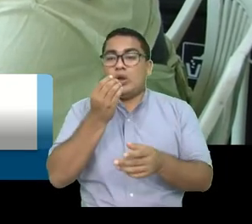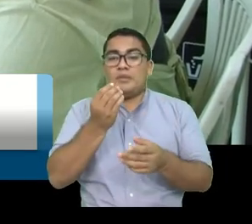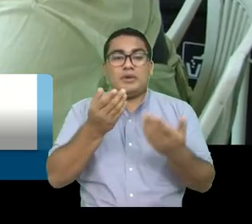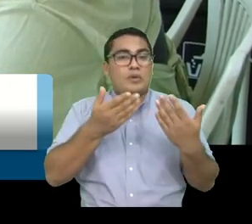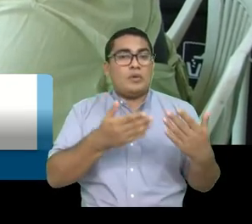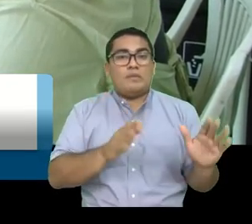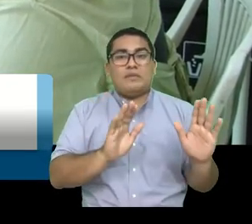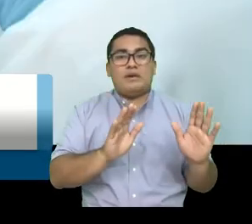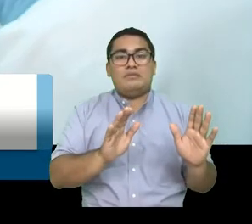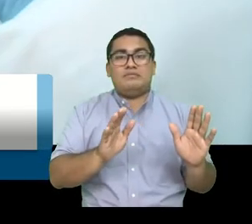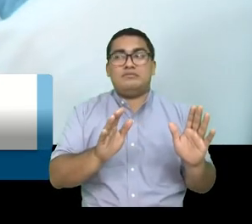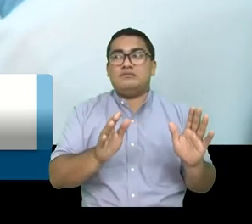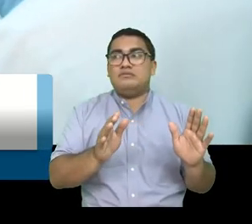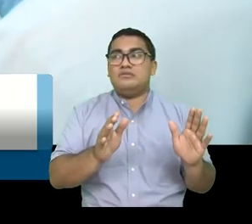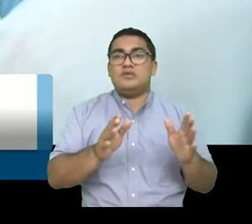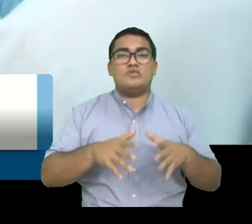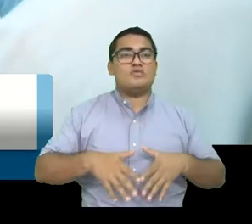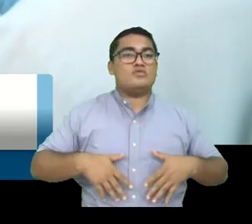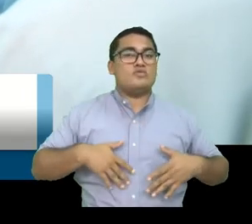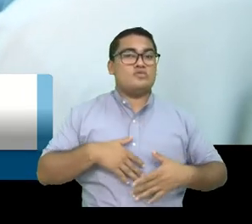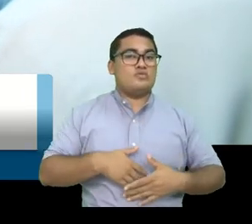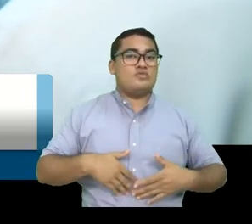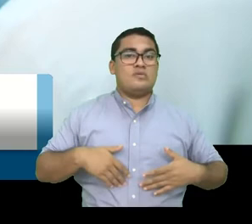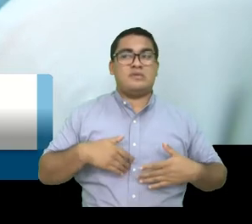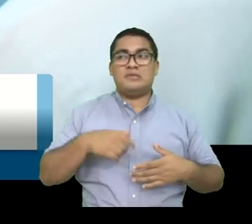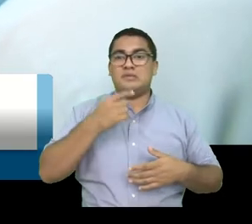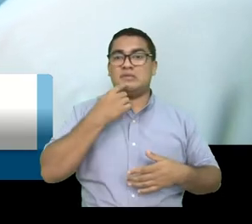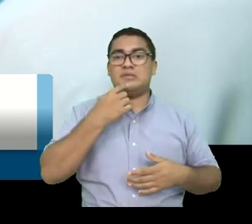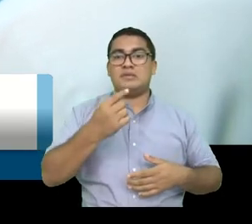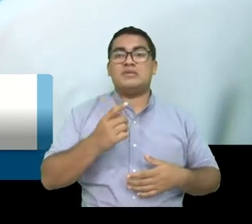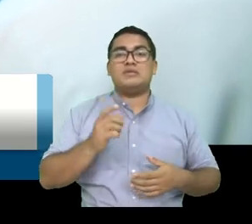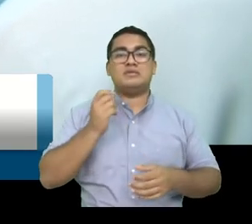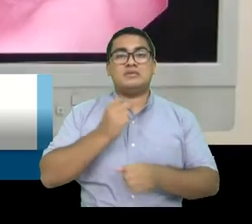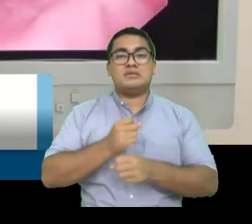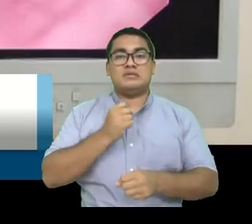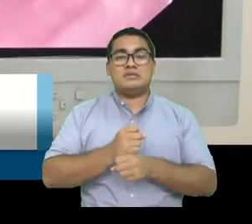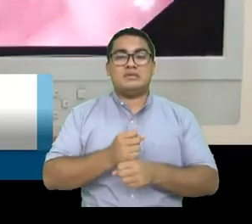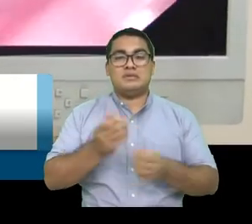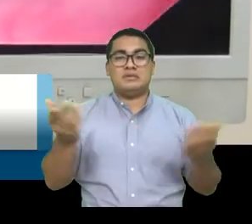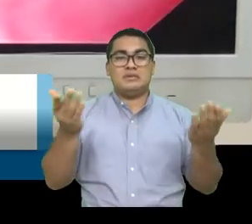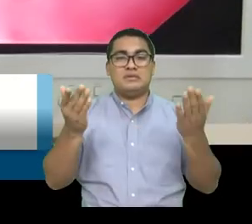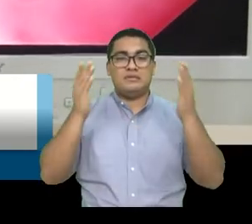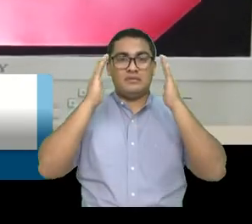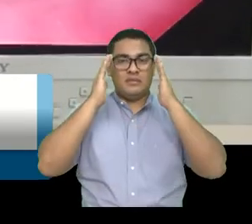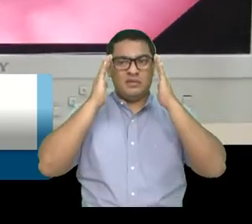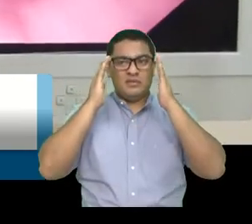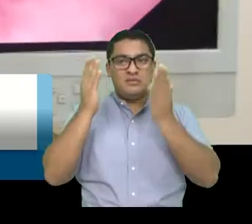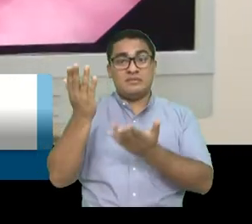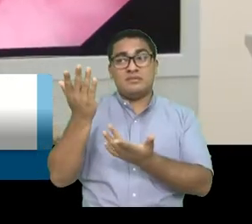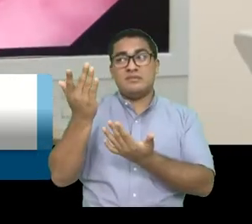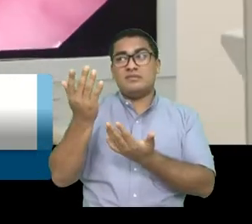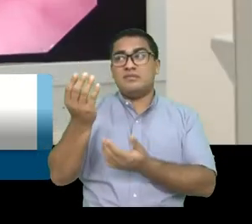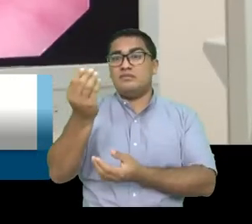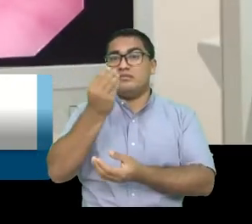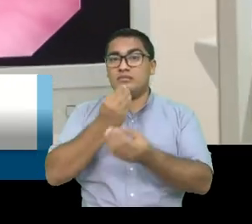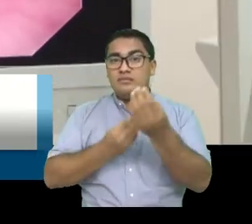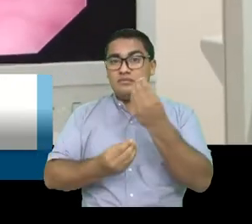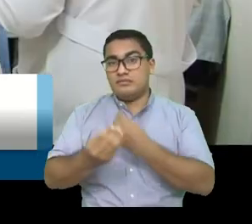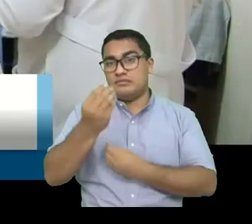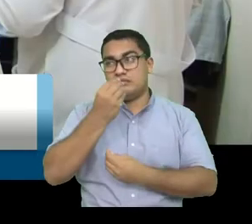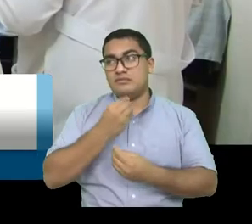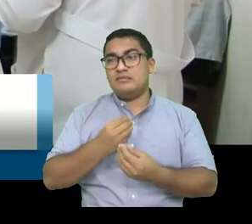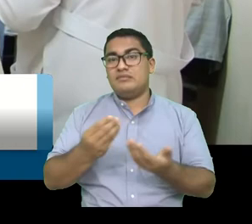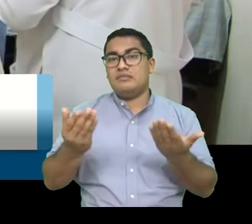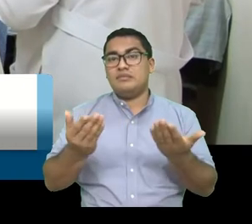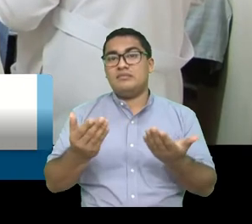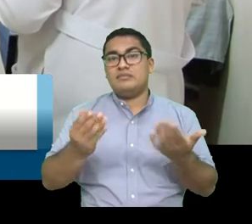comamos? Sí, porque realmente ellos tienen una función, ellos tienen que estar pendientes de la alimentación.